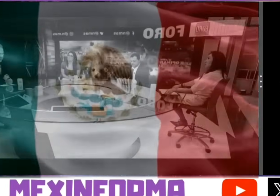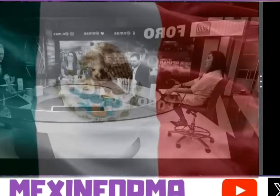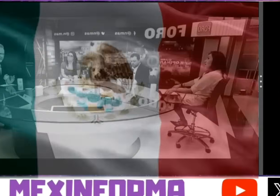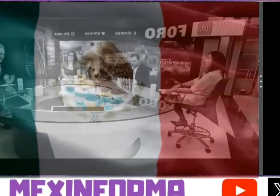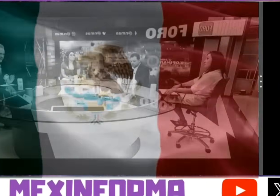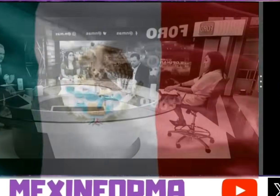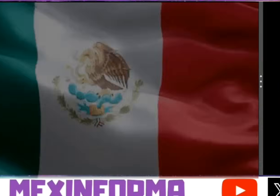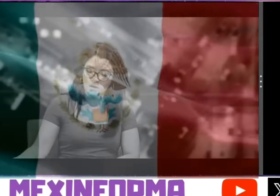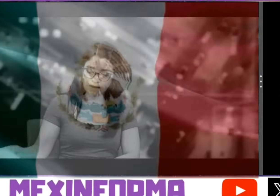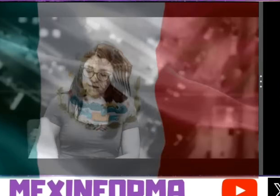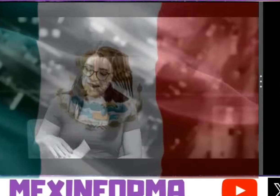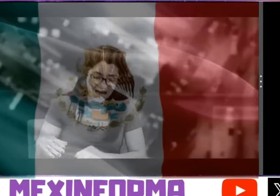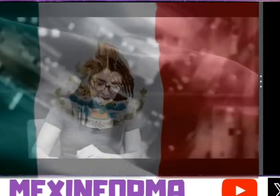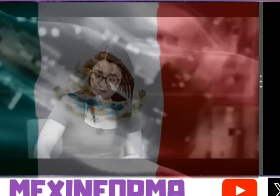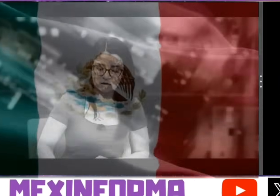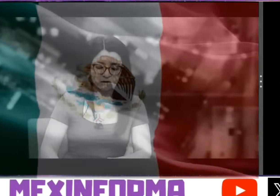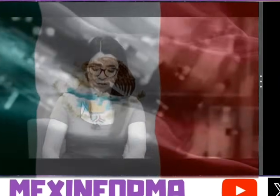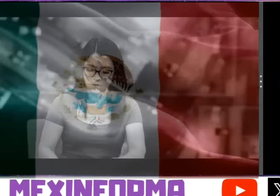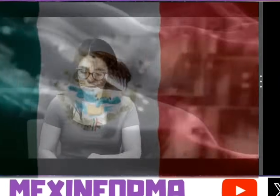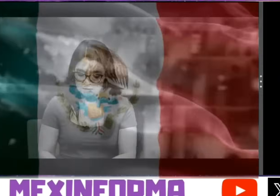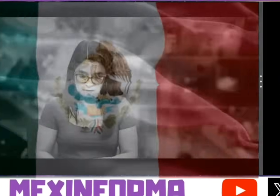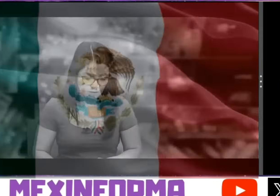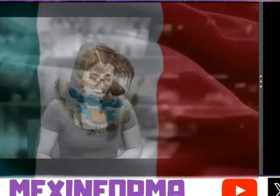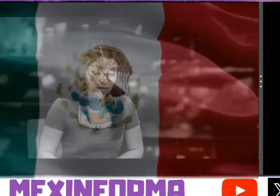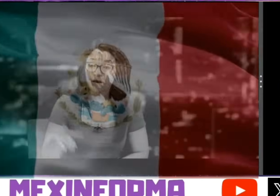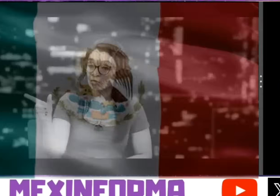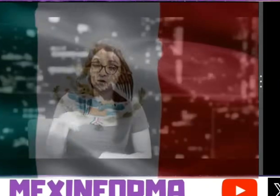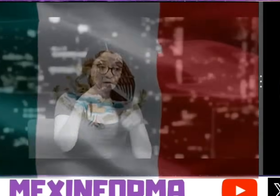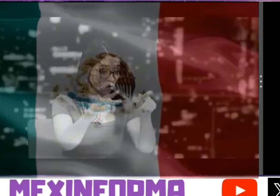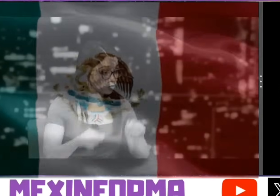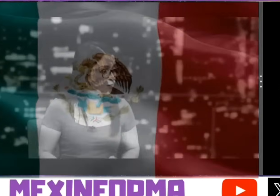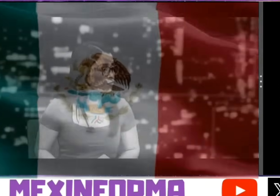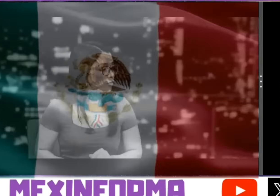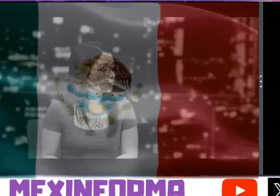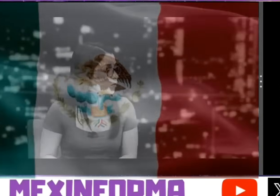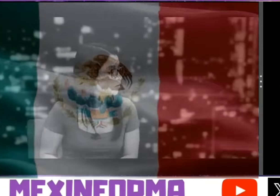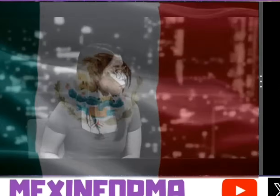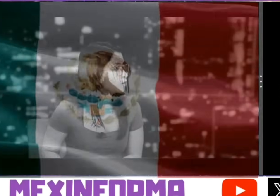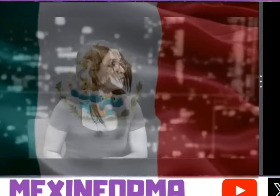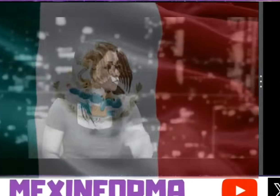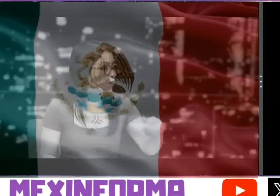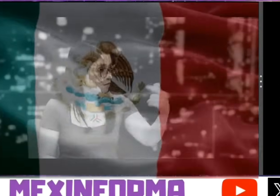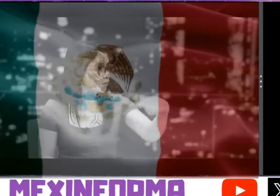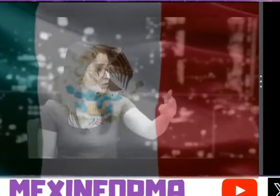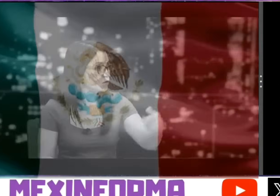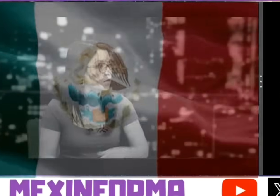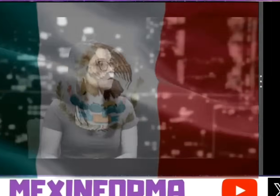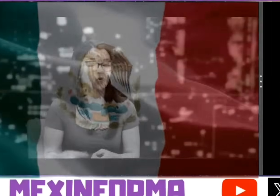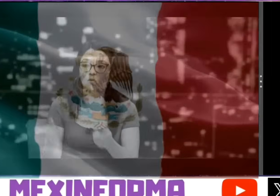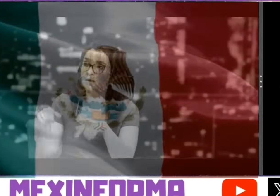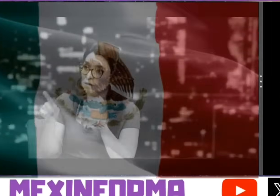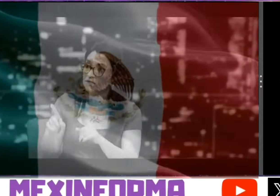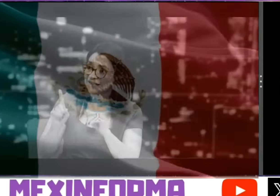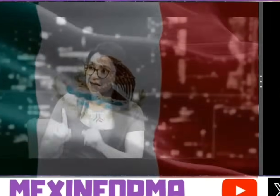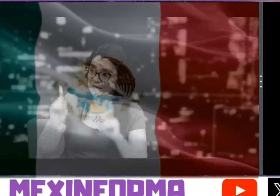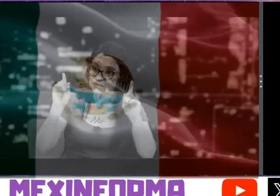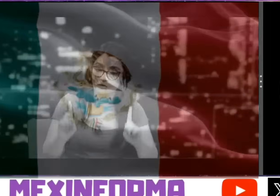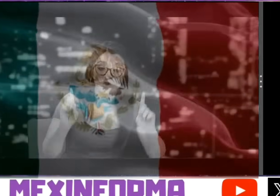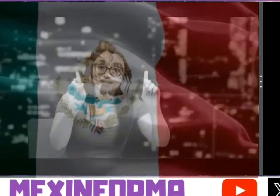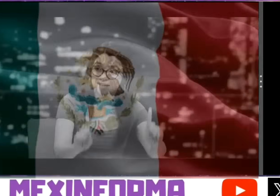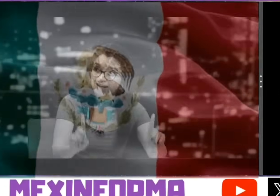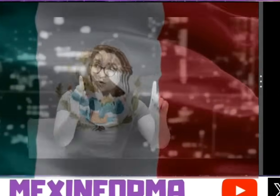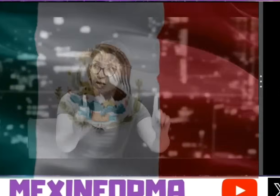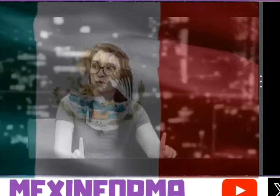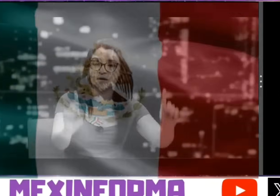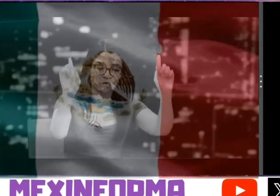Me parece interesante. Creo que aquí nadie está defendiendo que la prensa se debe callar. Al contrario, hoy justamente un reportero de Animal Político decía, estaba transmitiendo con un, gracias al internet, que les puso